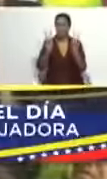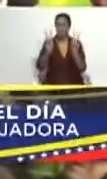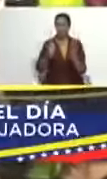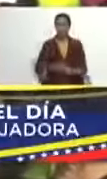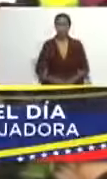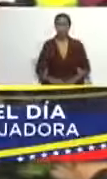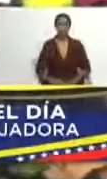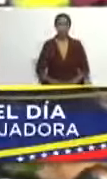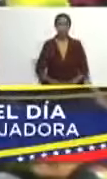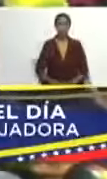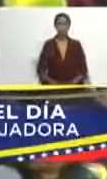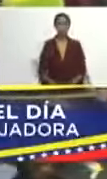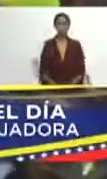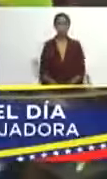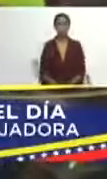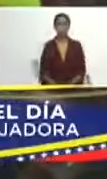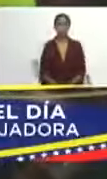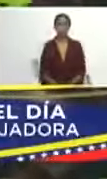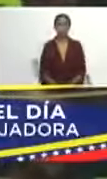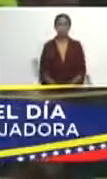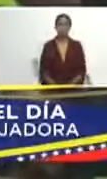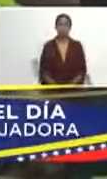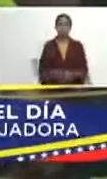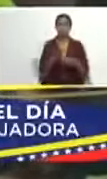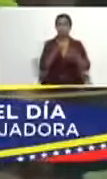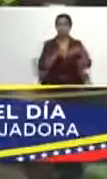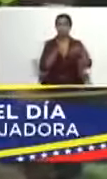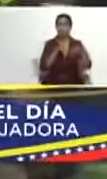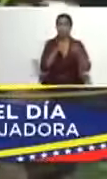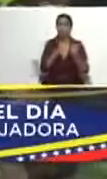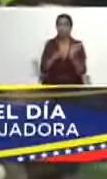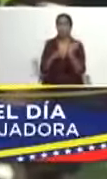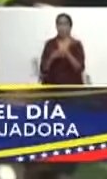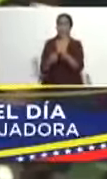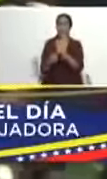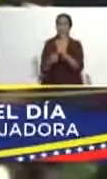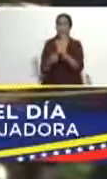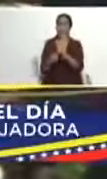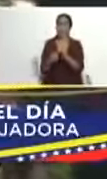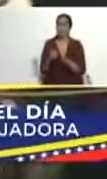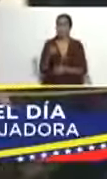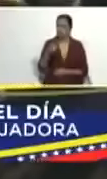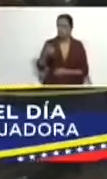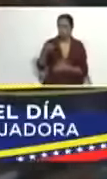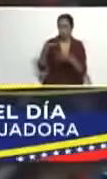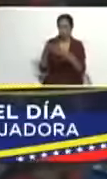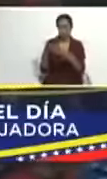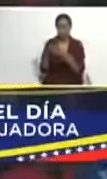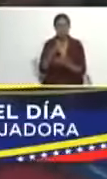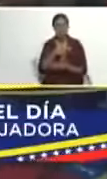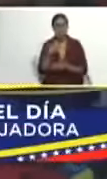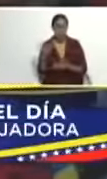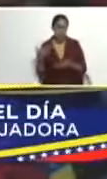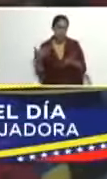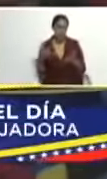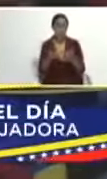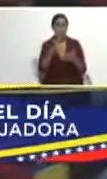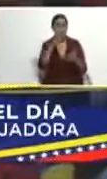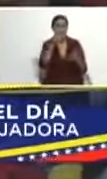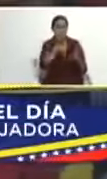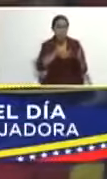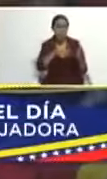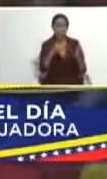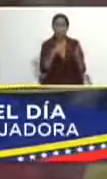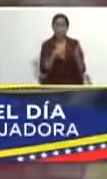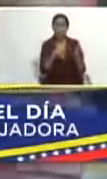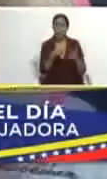Es una demostración de que se quisieron meter con nuestro pueblo, de que se